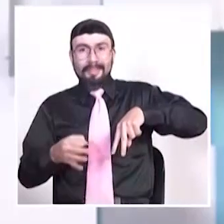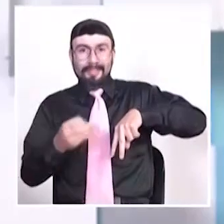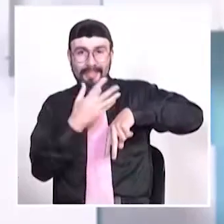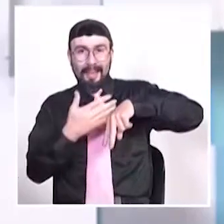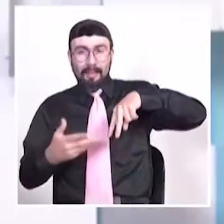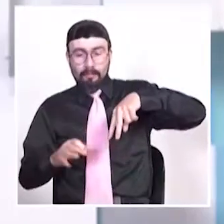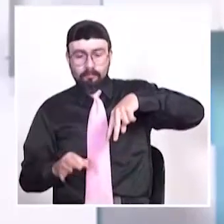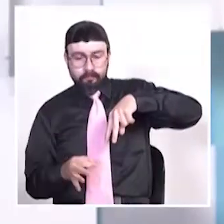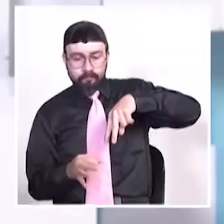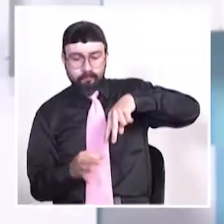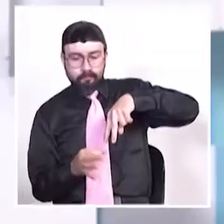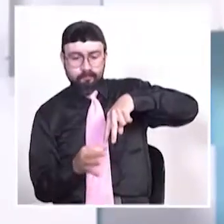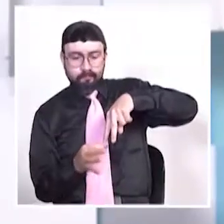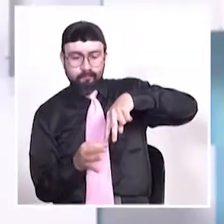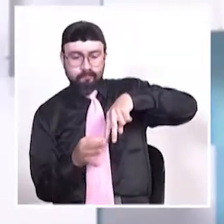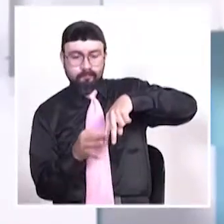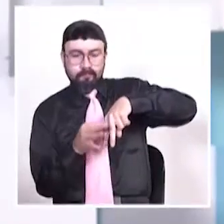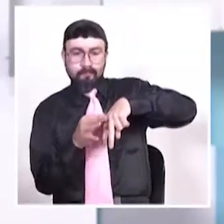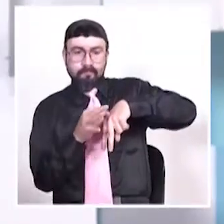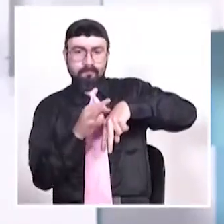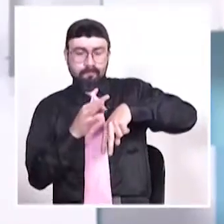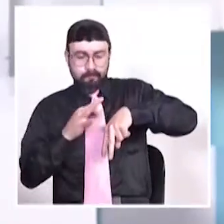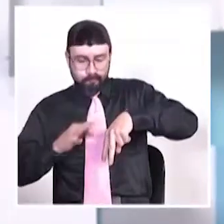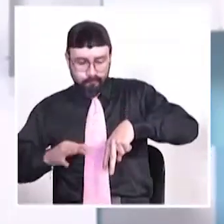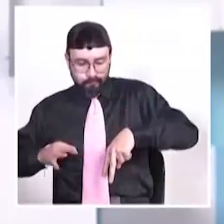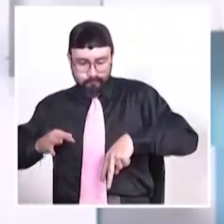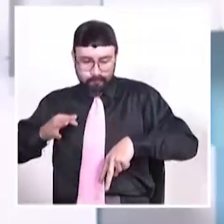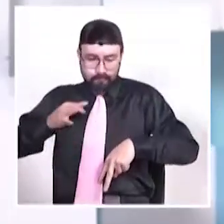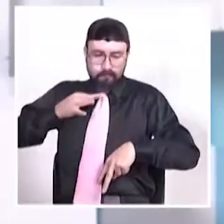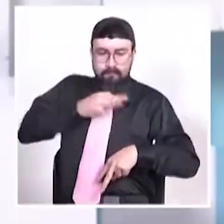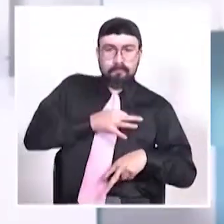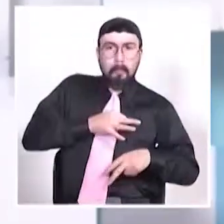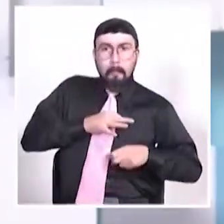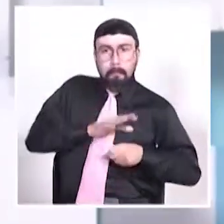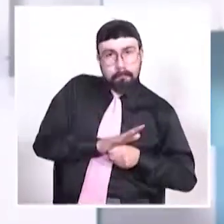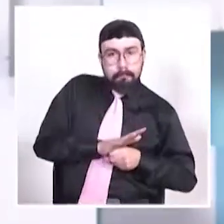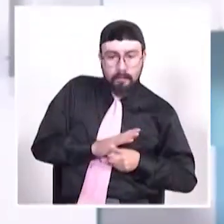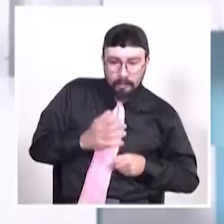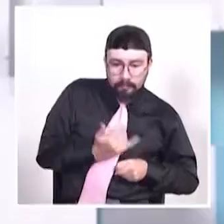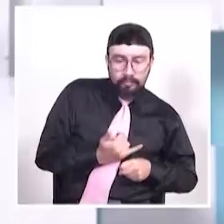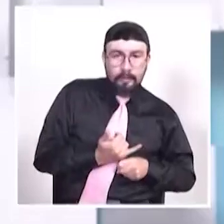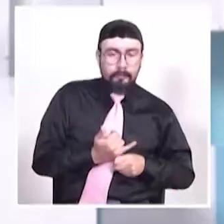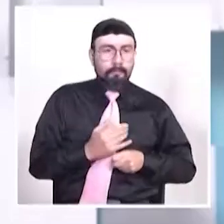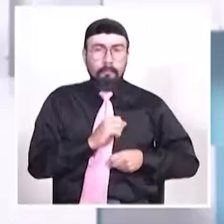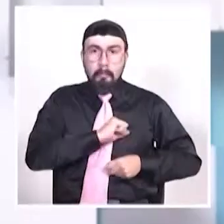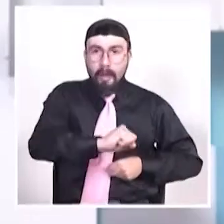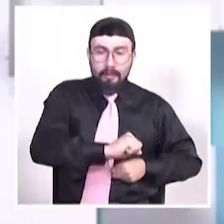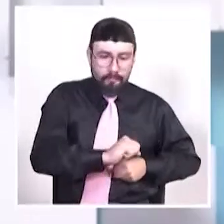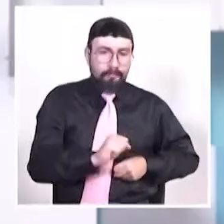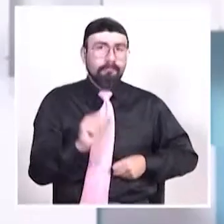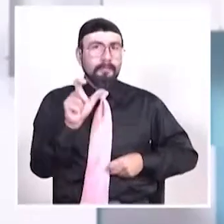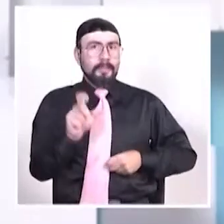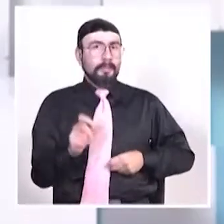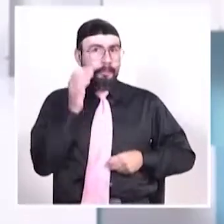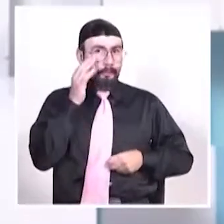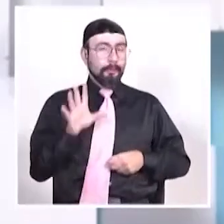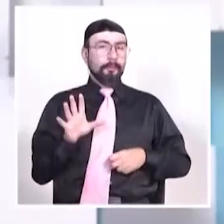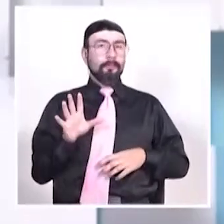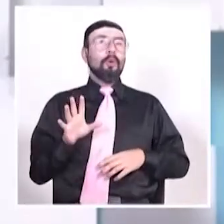pulmones y el paciente sufre un tromboembolismo pulmonar y ese tromboembolismo pulmonar puede terminar desencadenando un infarto.